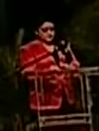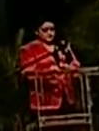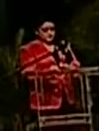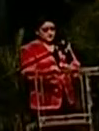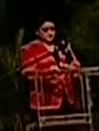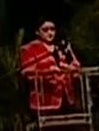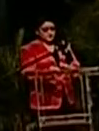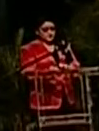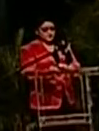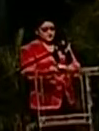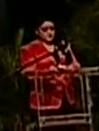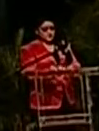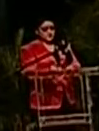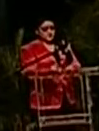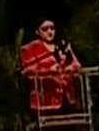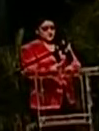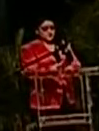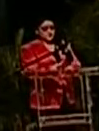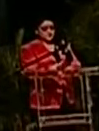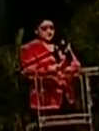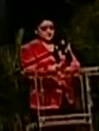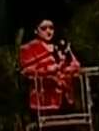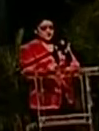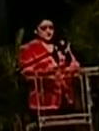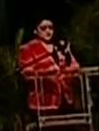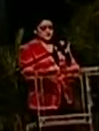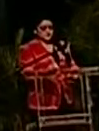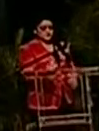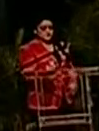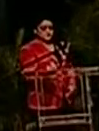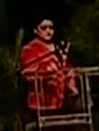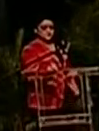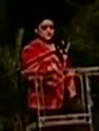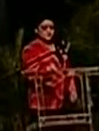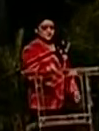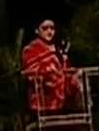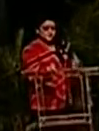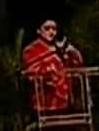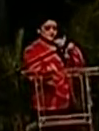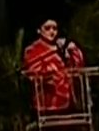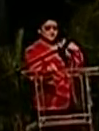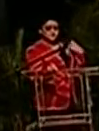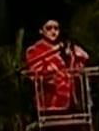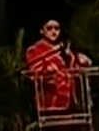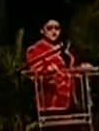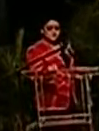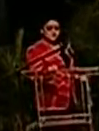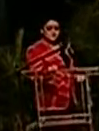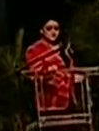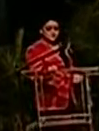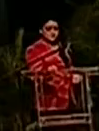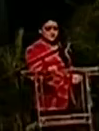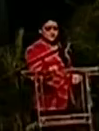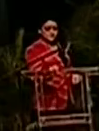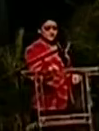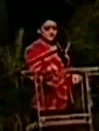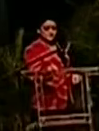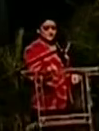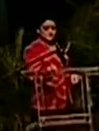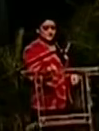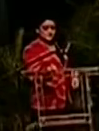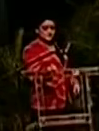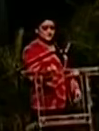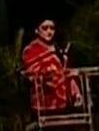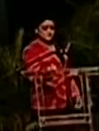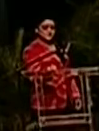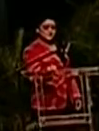soberanía comunicacional y la ciberseguridad nacional. Nosotros, con esta información, vamos a retornar nuevamente al contacto de los estudios. Bien atentos para seguir compartiendo con